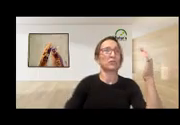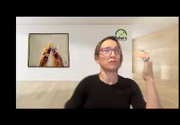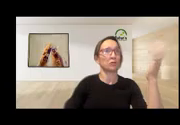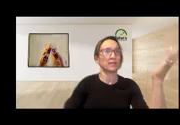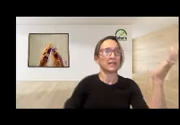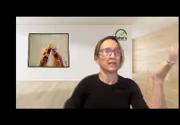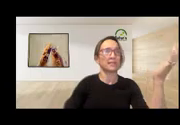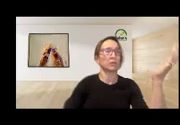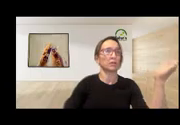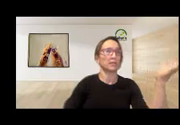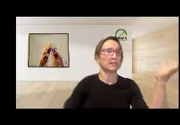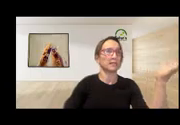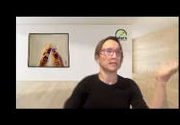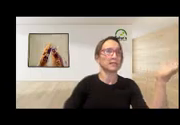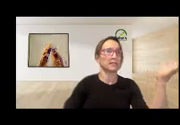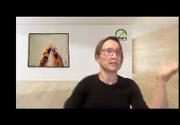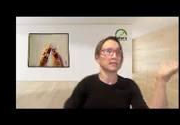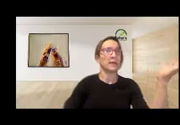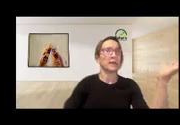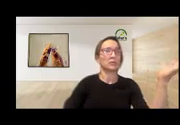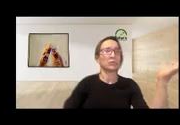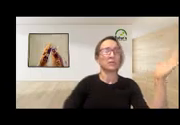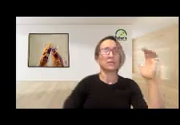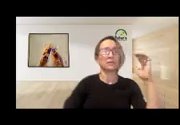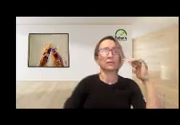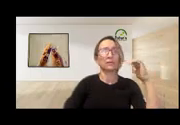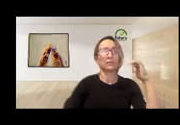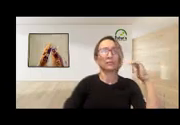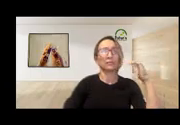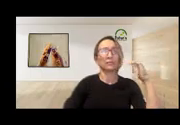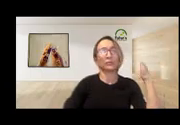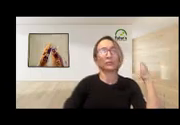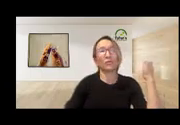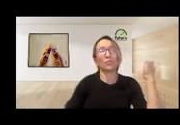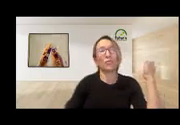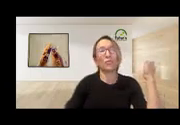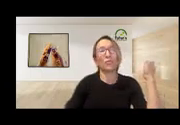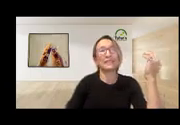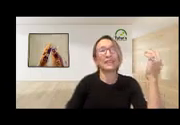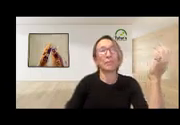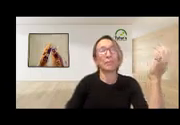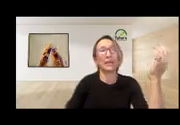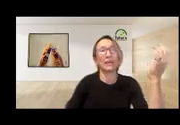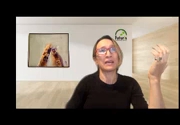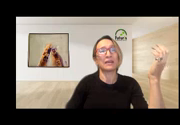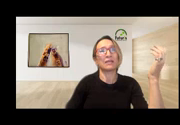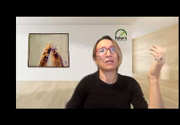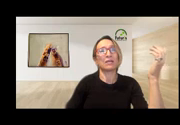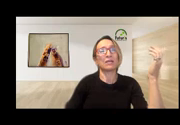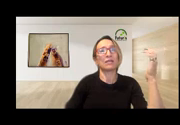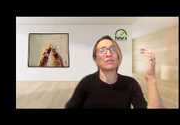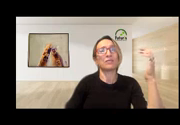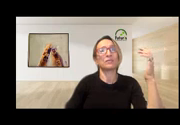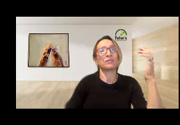todo este registro fósil es importantísimo. Entonces, pues conviene